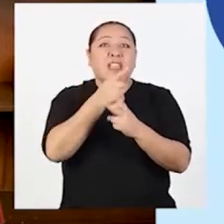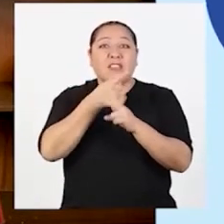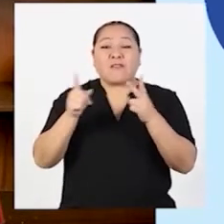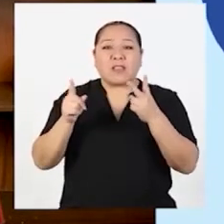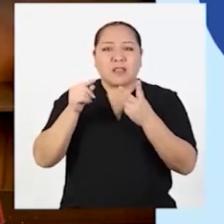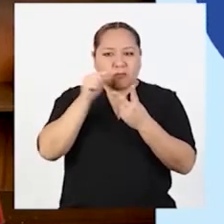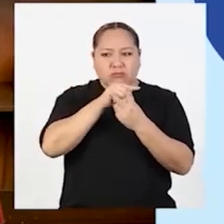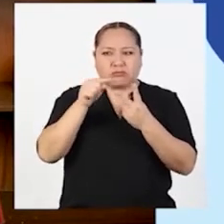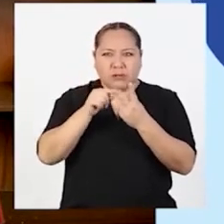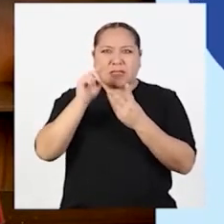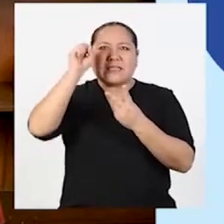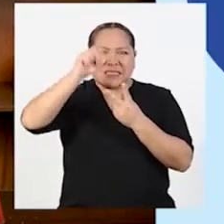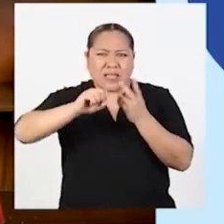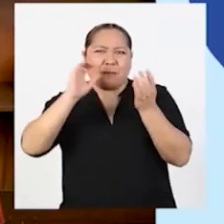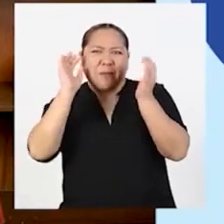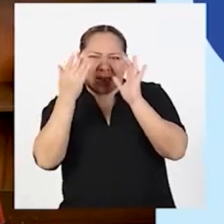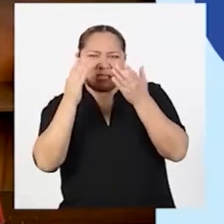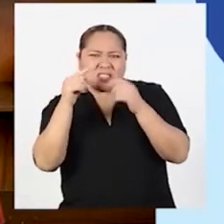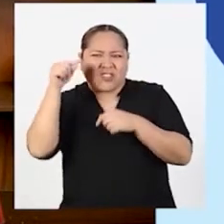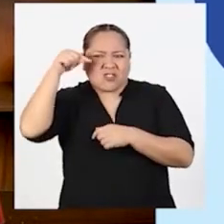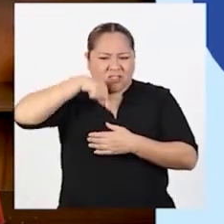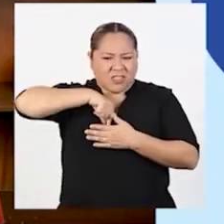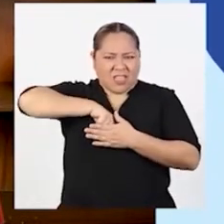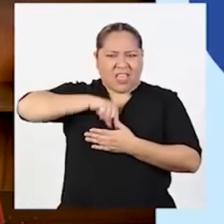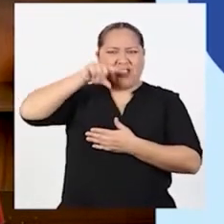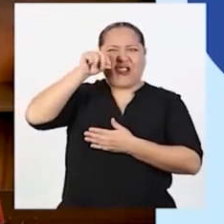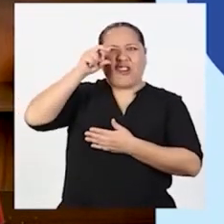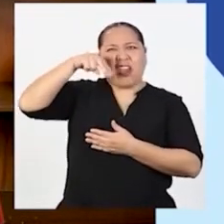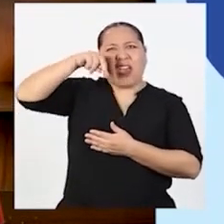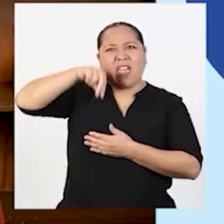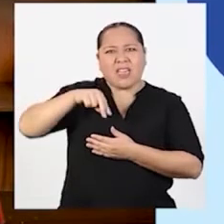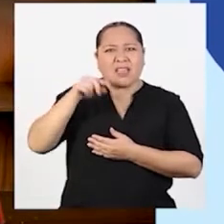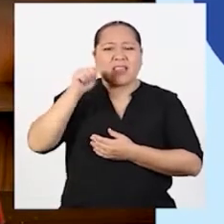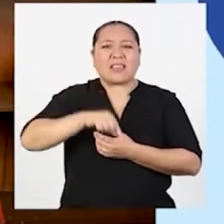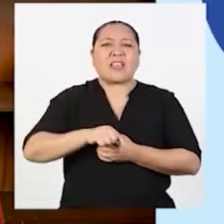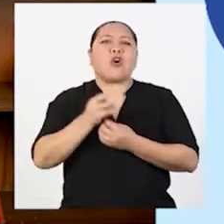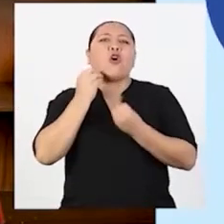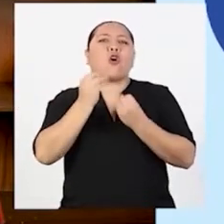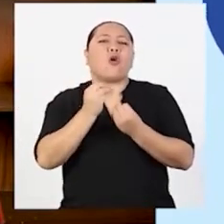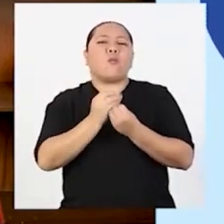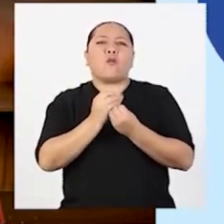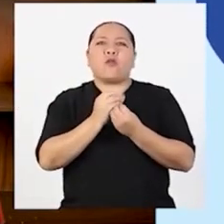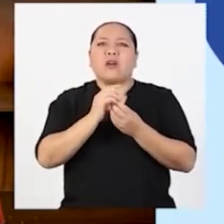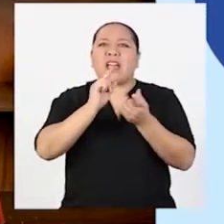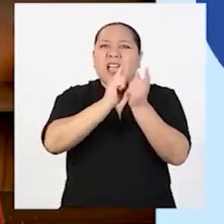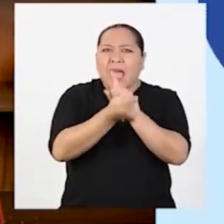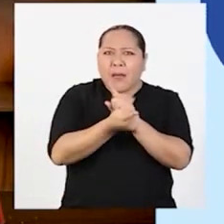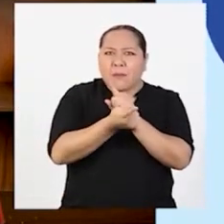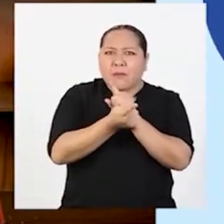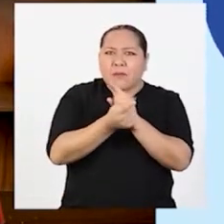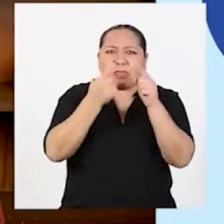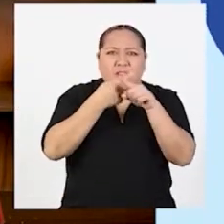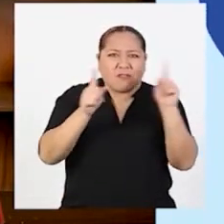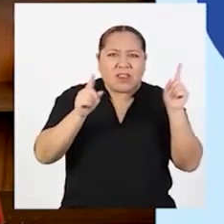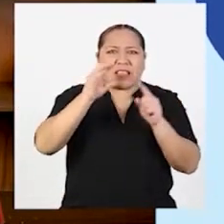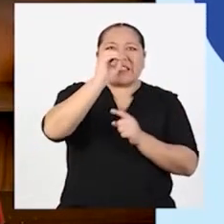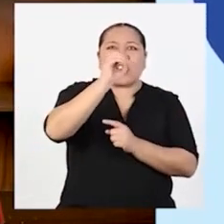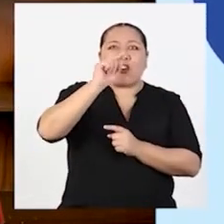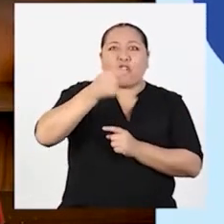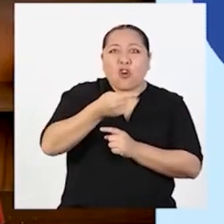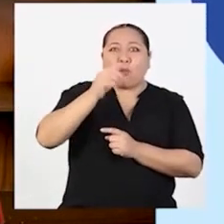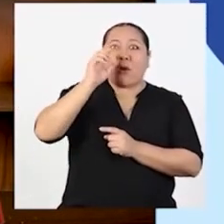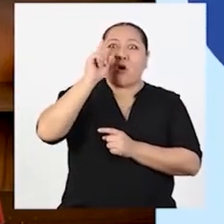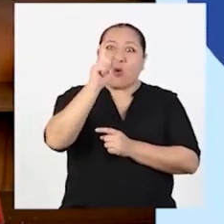de similitud genética y que nuestra variabilidad es el 0,1%. Estos hallazgos